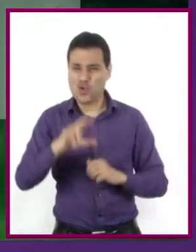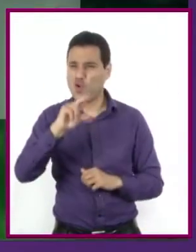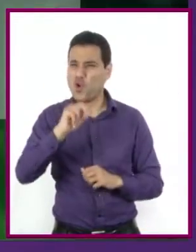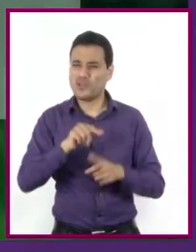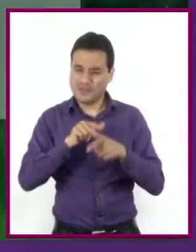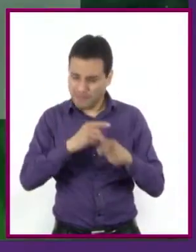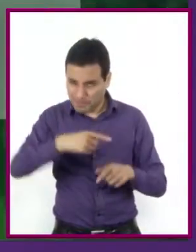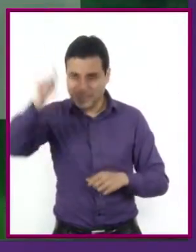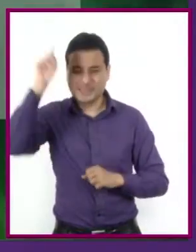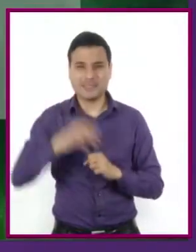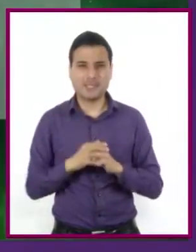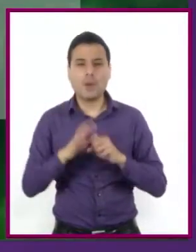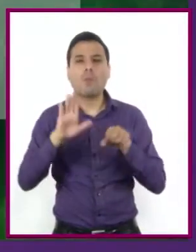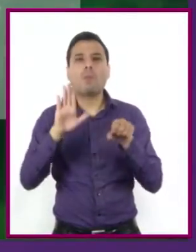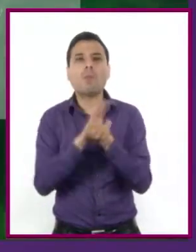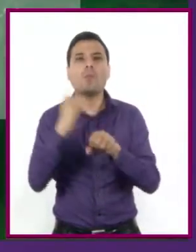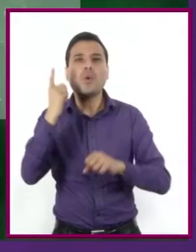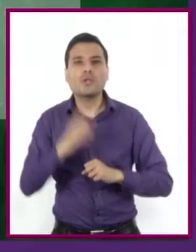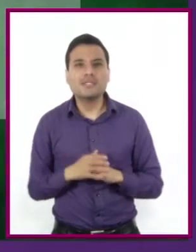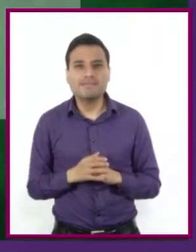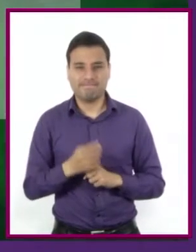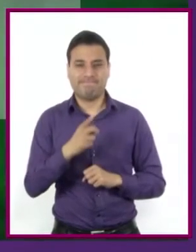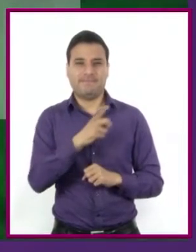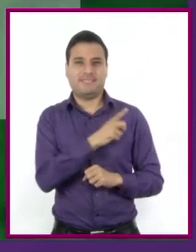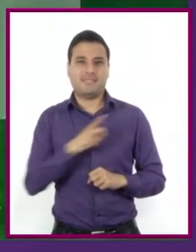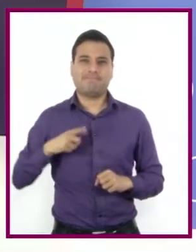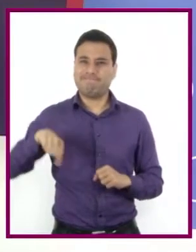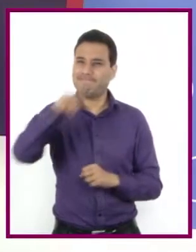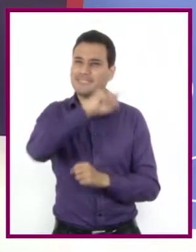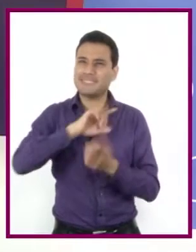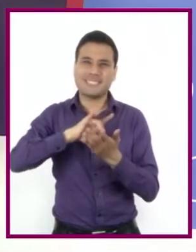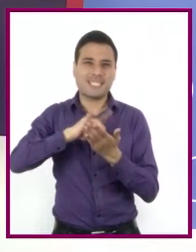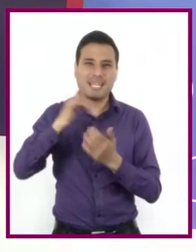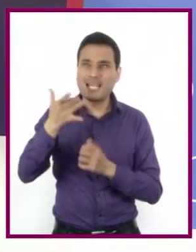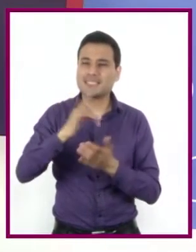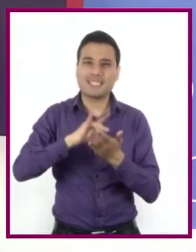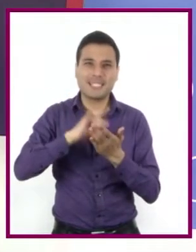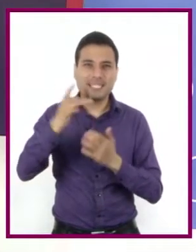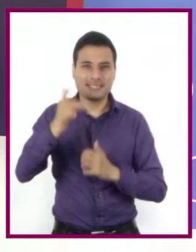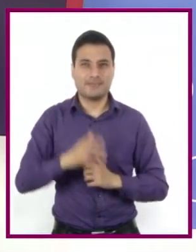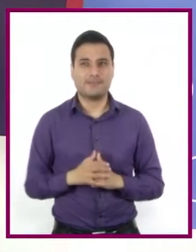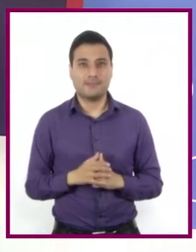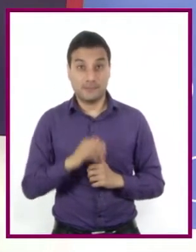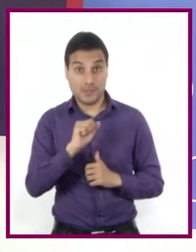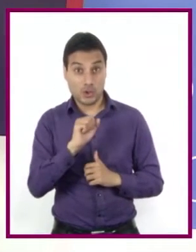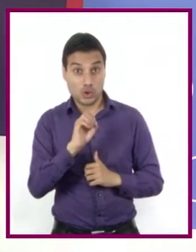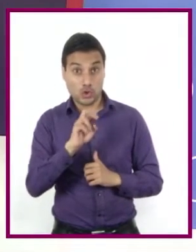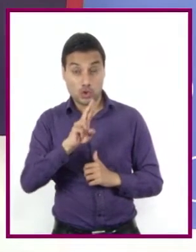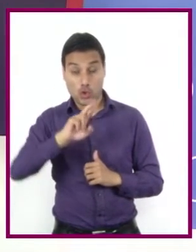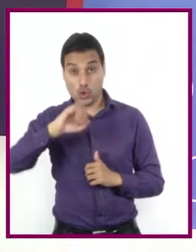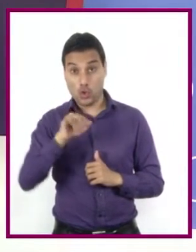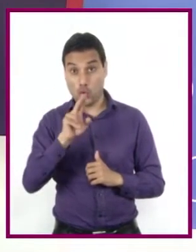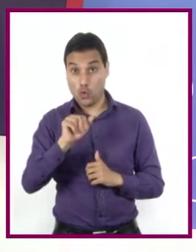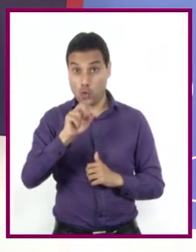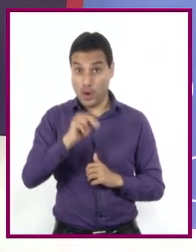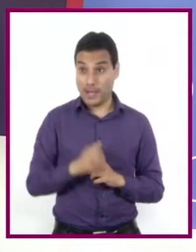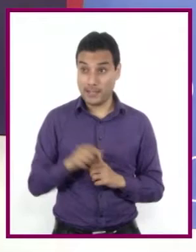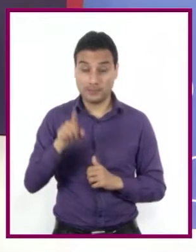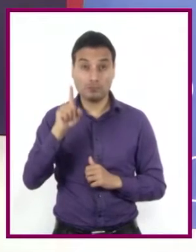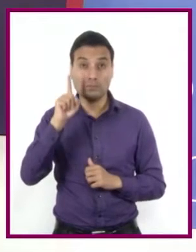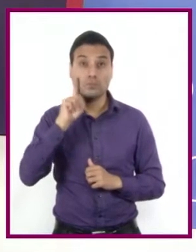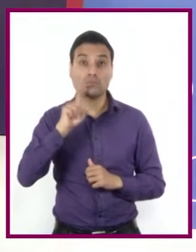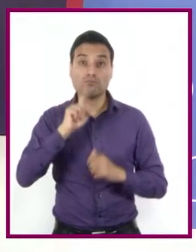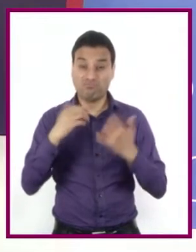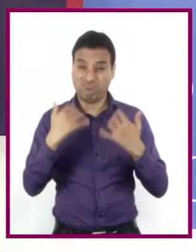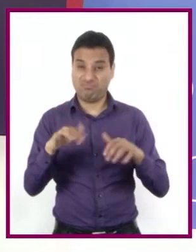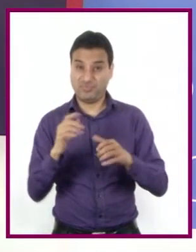su concepción está para gracias. Sor Juana Inés de la Cruz fue una mujer que encontró en los